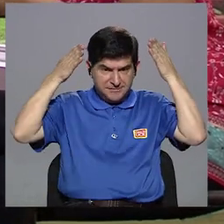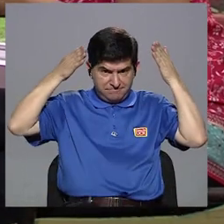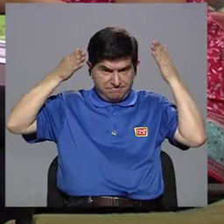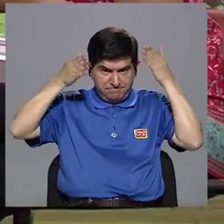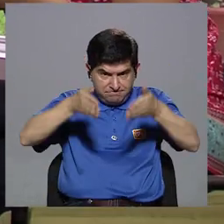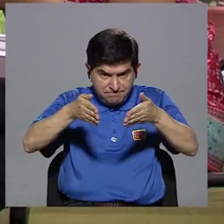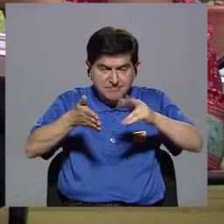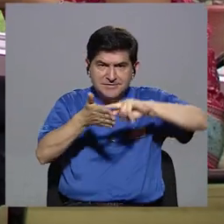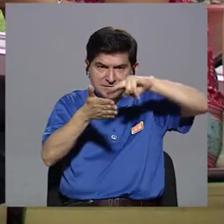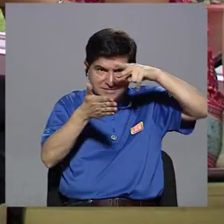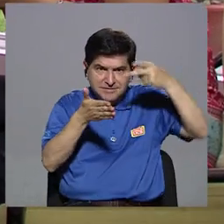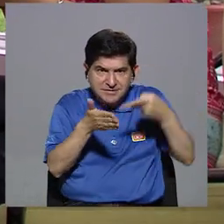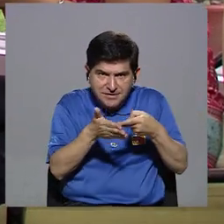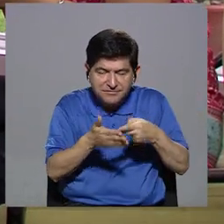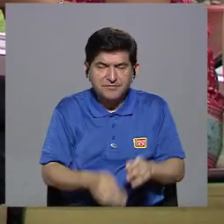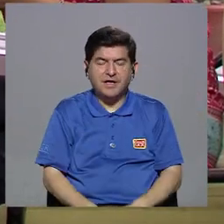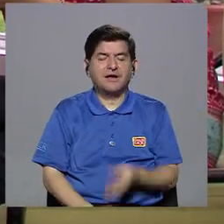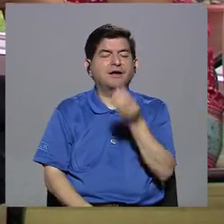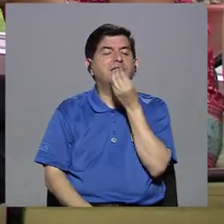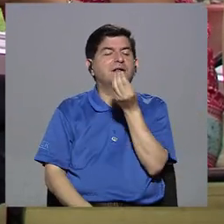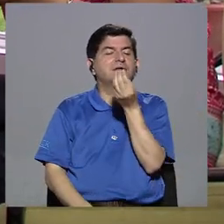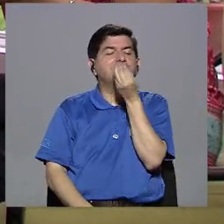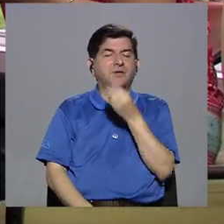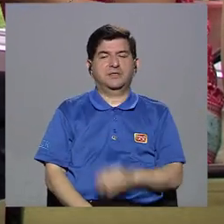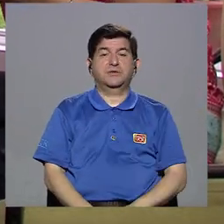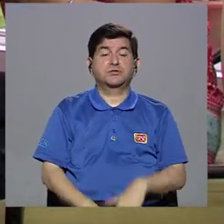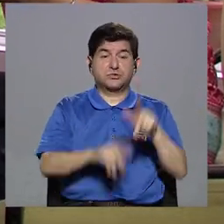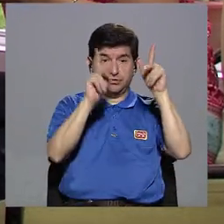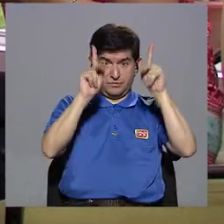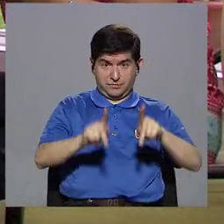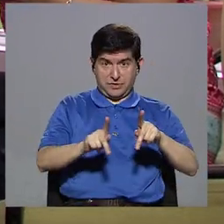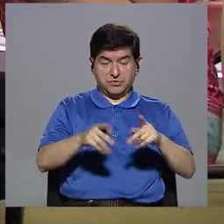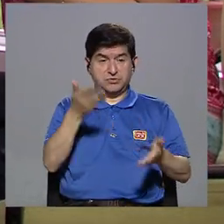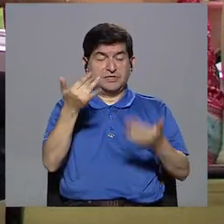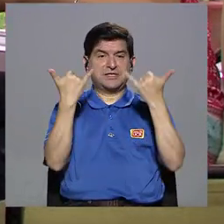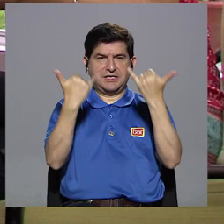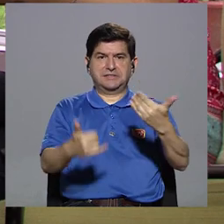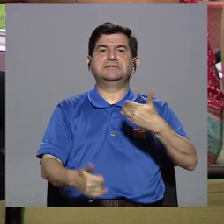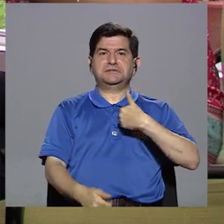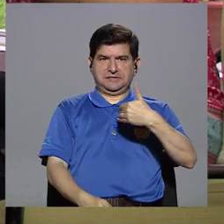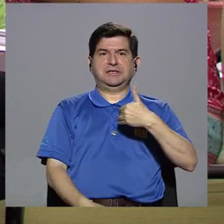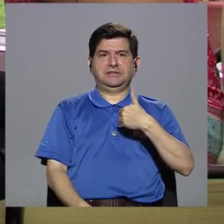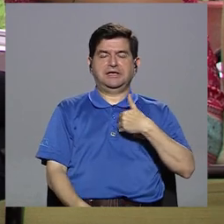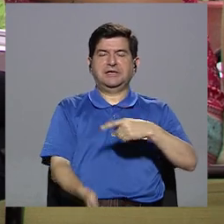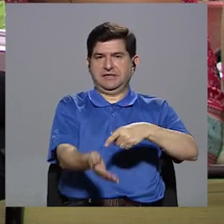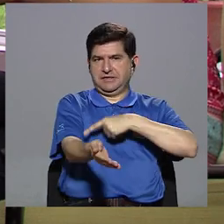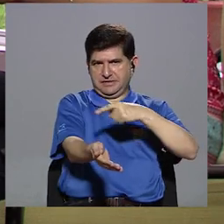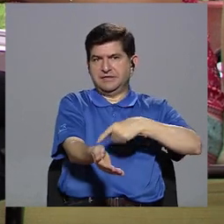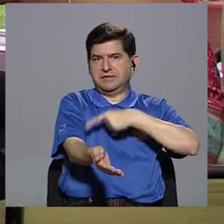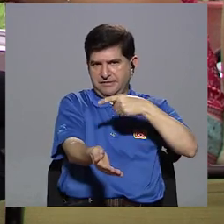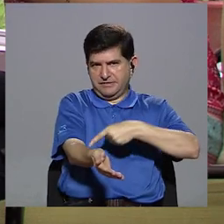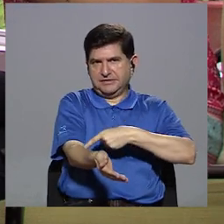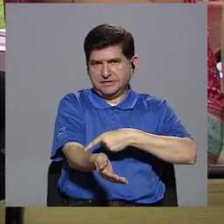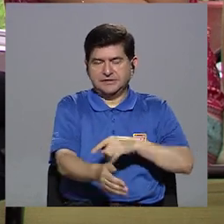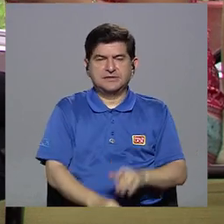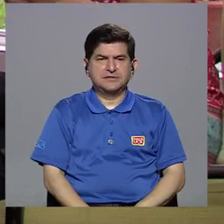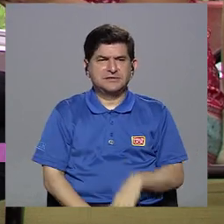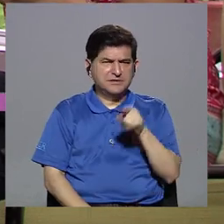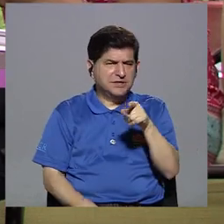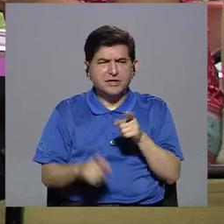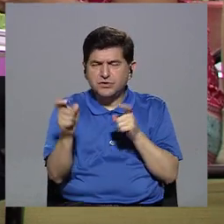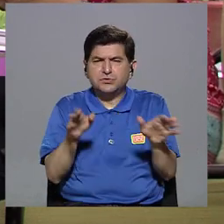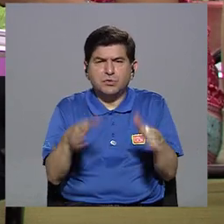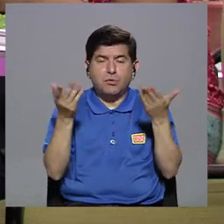bueno enfocadas a lo que tiene que ver con la alimentación verdad tanto para las personas que tal vez ya tienen la diabetes y